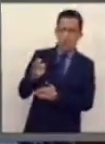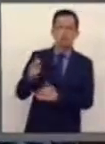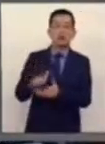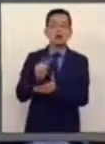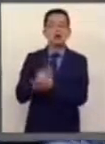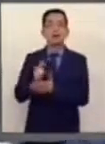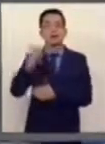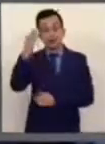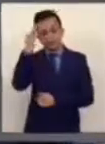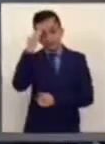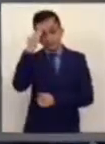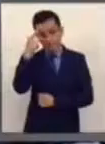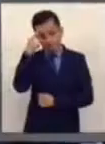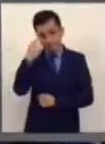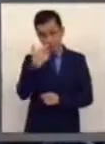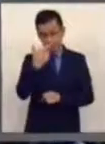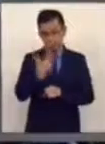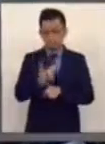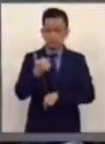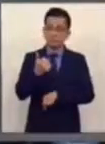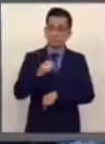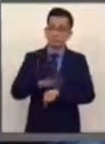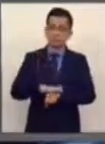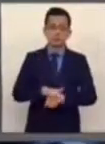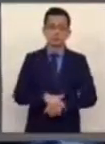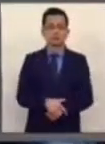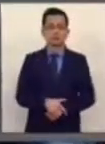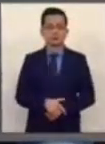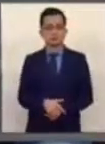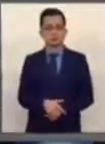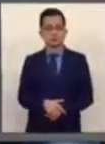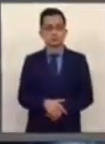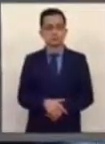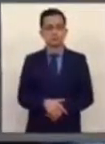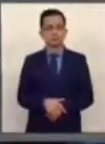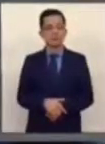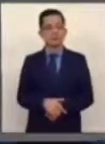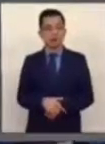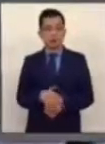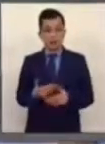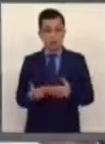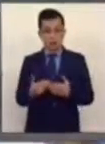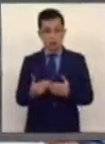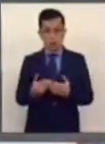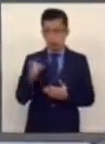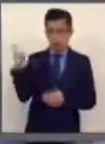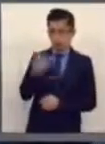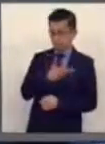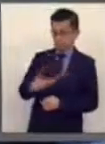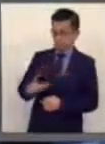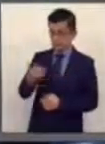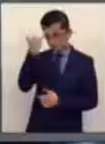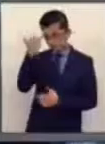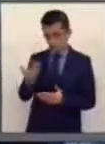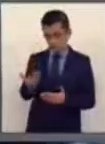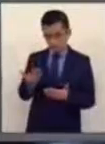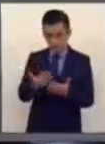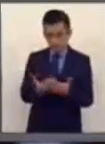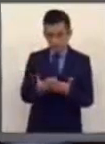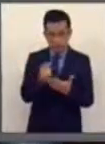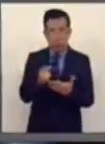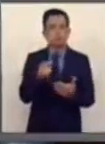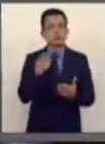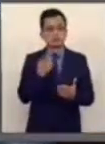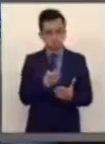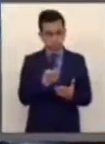la Ley General de Responsabilidades Administrativas. Con la iniciativa enviada por el Ejecutivo, se propuso modificar